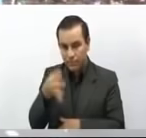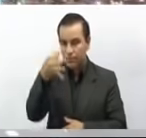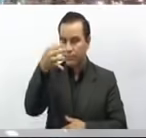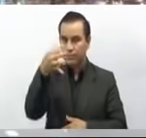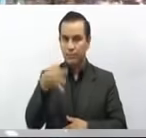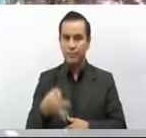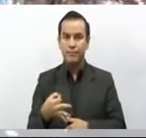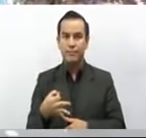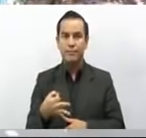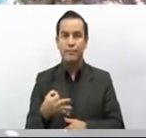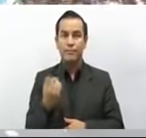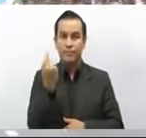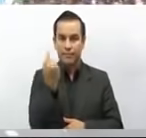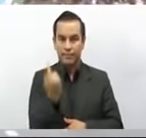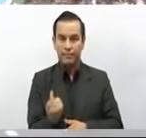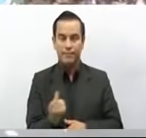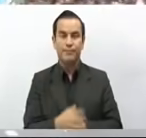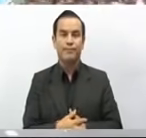humana.